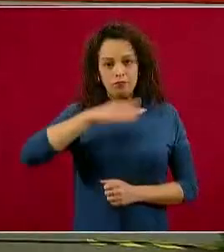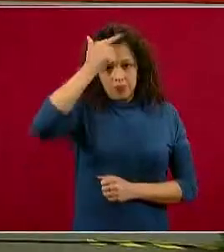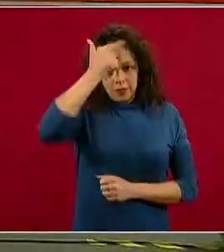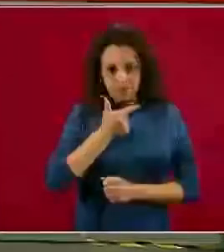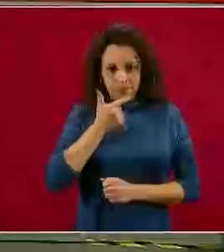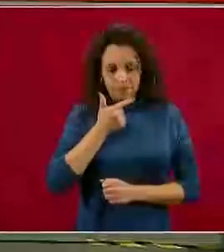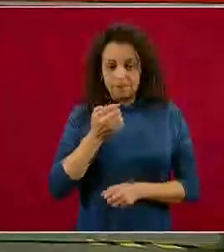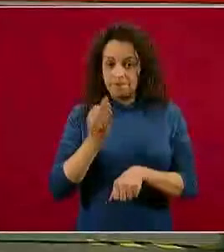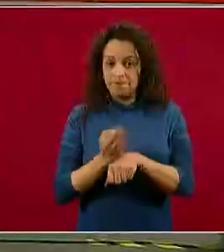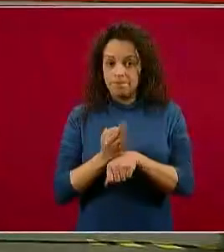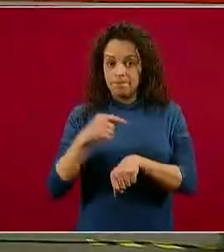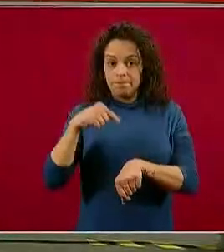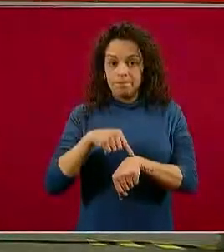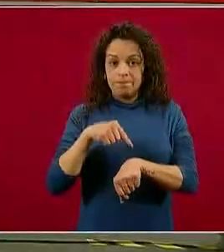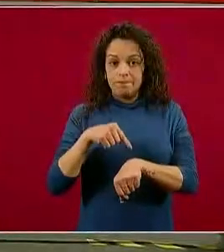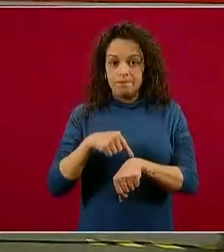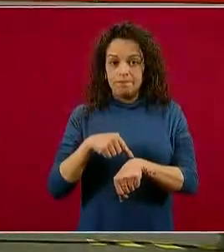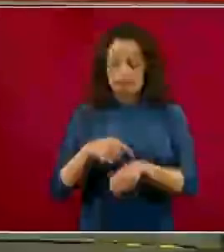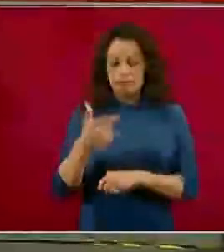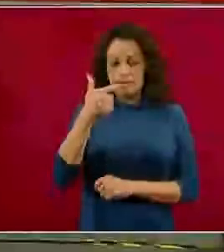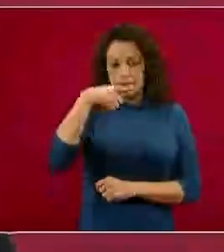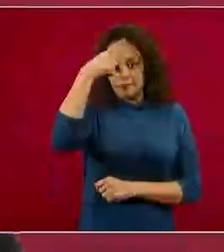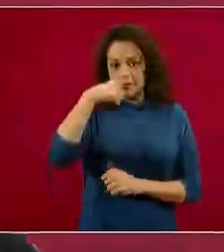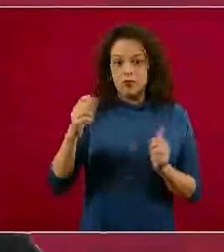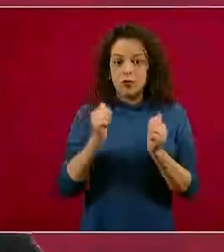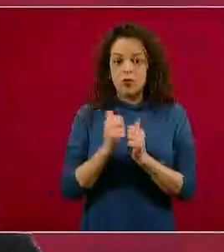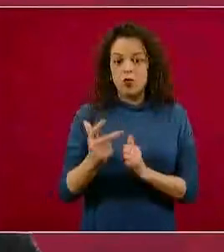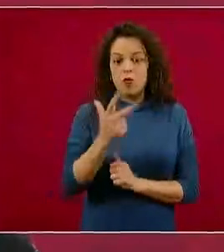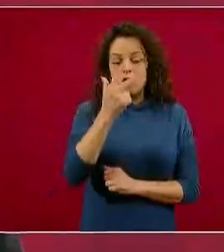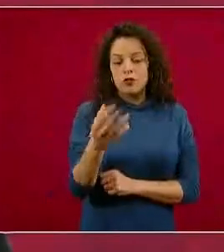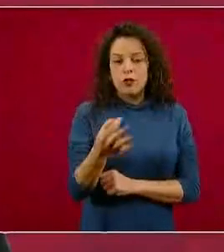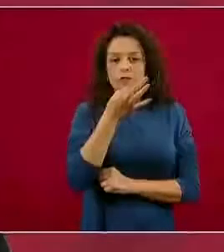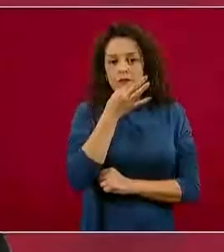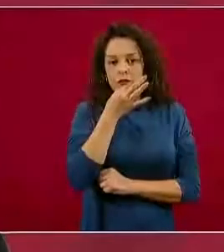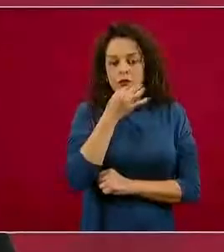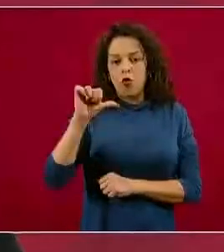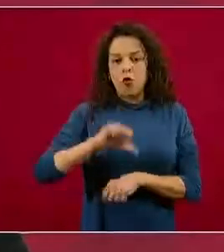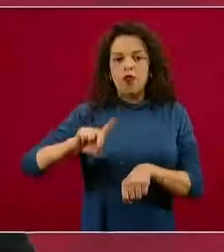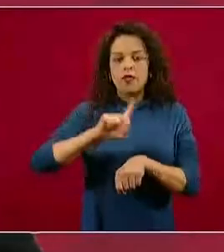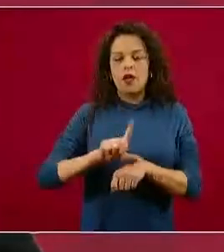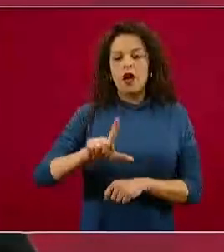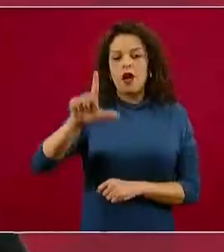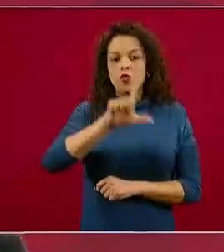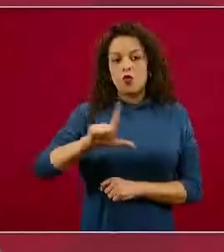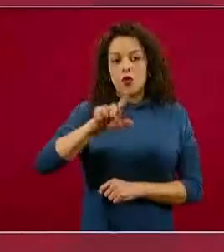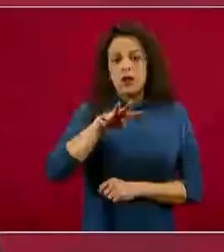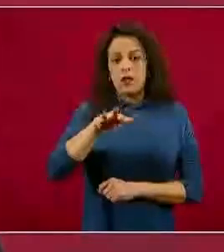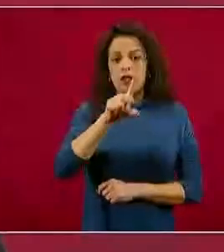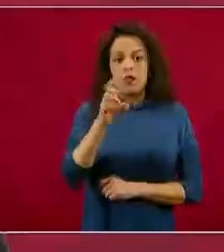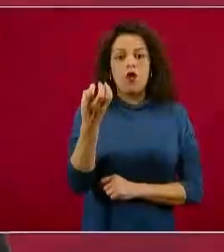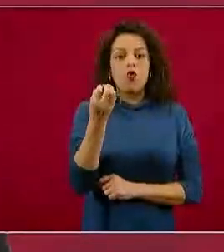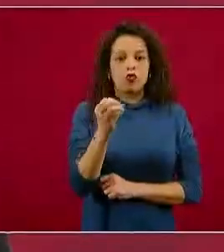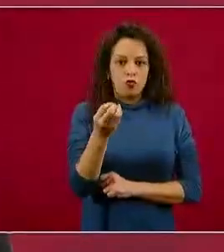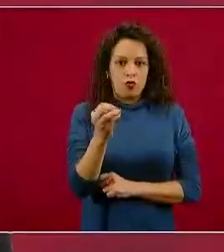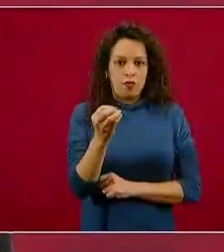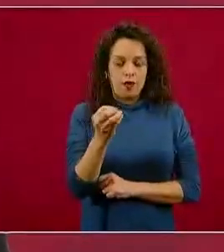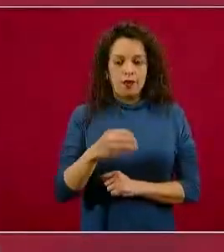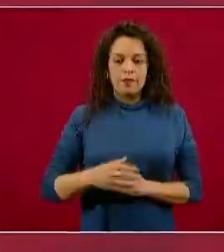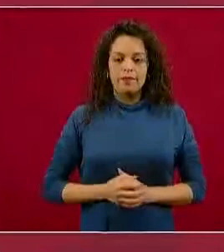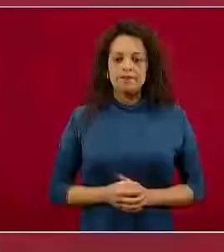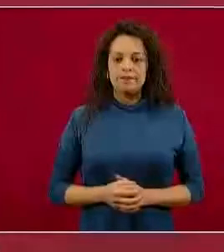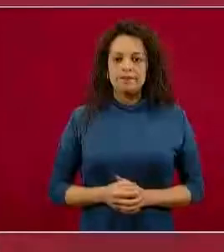Son las 19 horas con 8 minutos de este lunes 19 de octubre. El 19